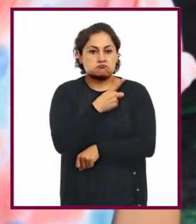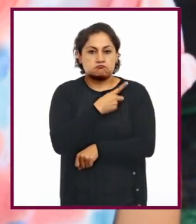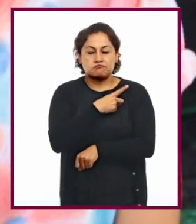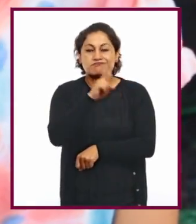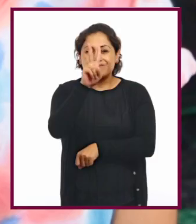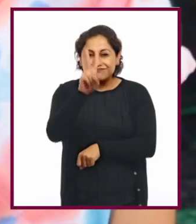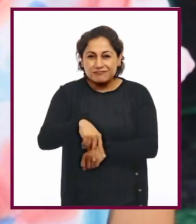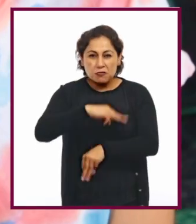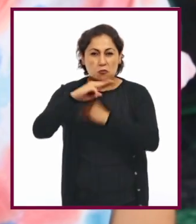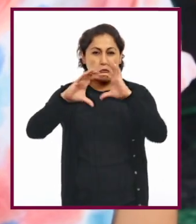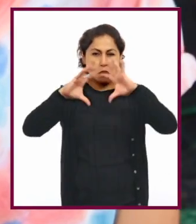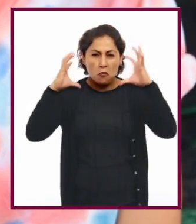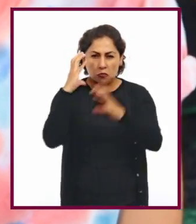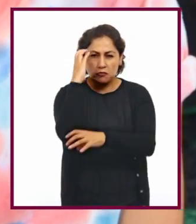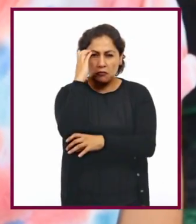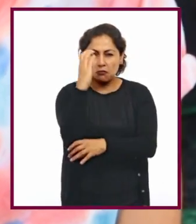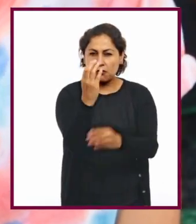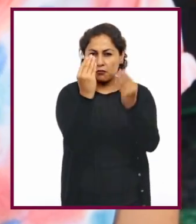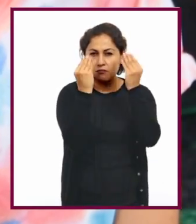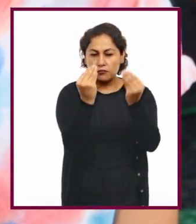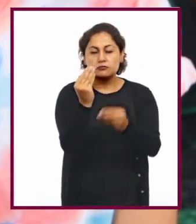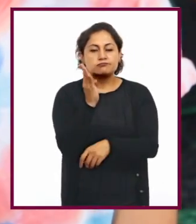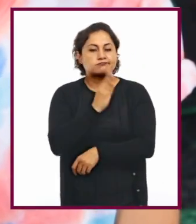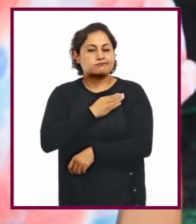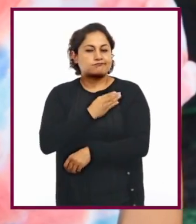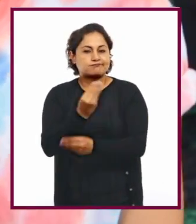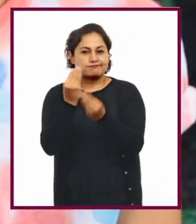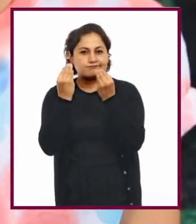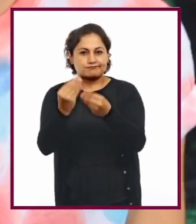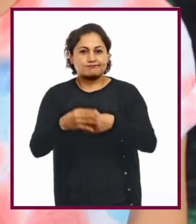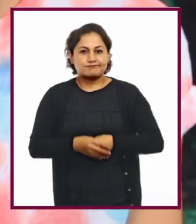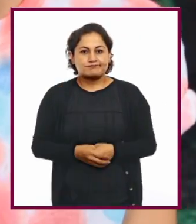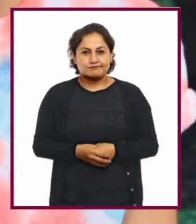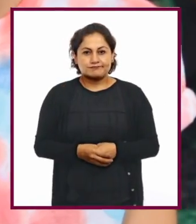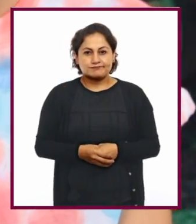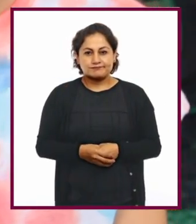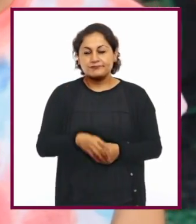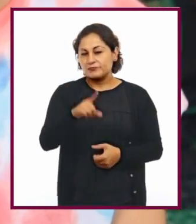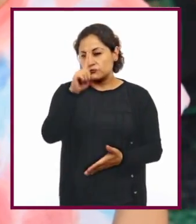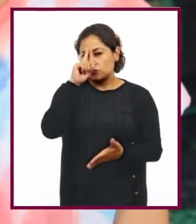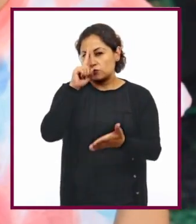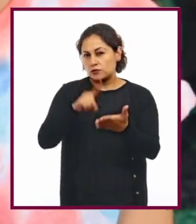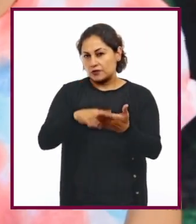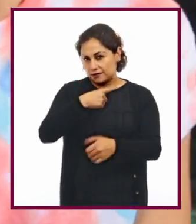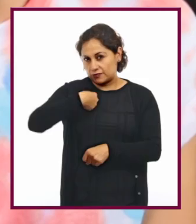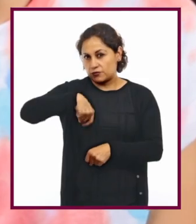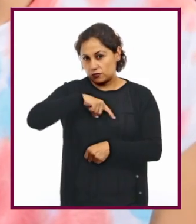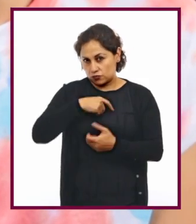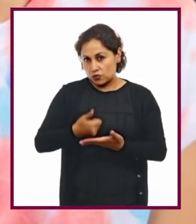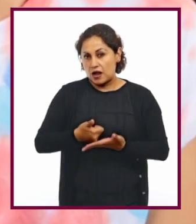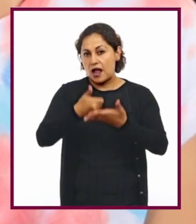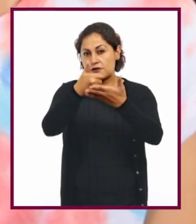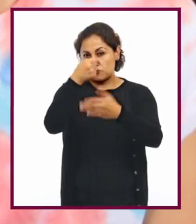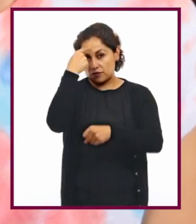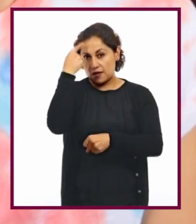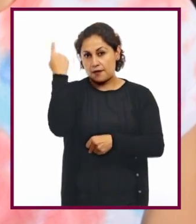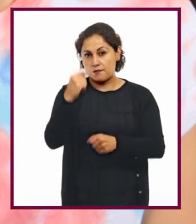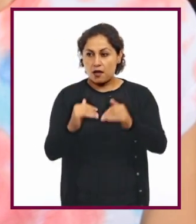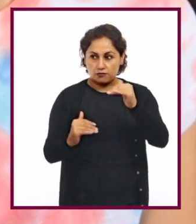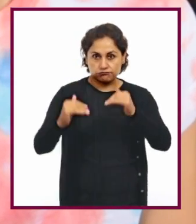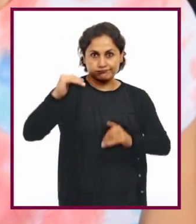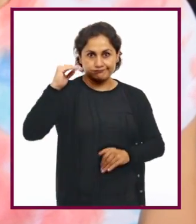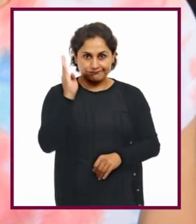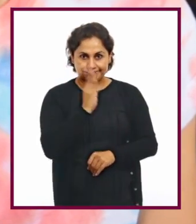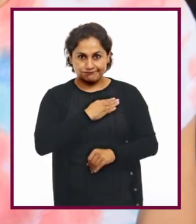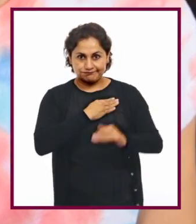nadie. En el mundo hay mucha crueldad, pero también mucha bondad. ¿Crees que nosotros podamos hacer algo para que la balanza de